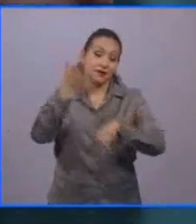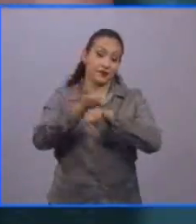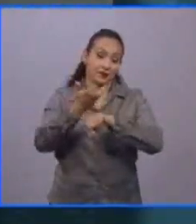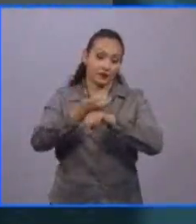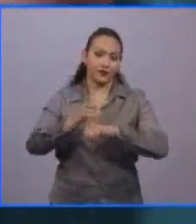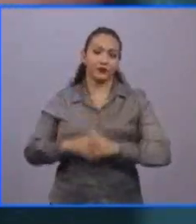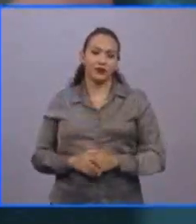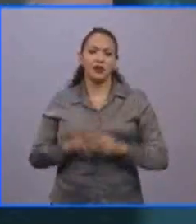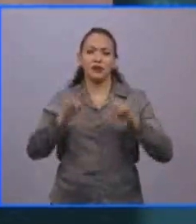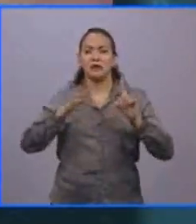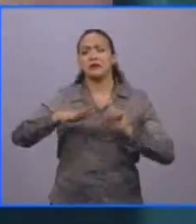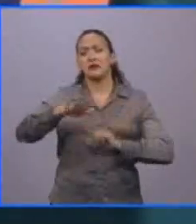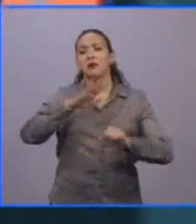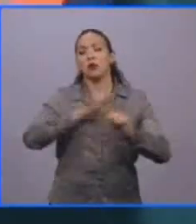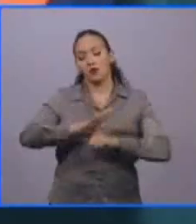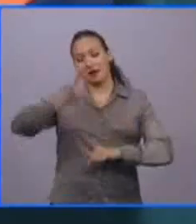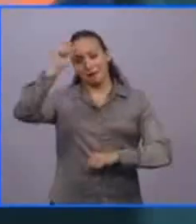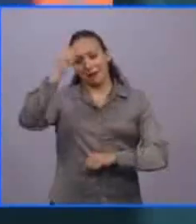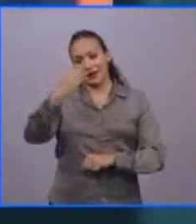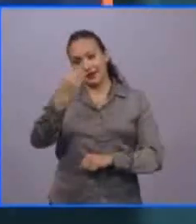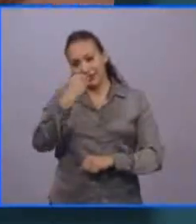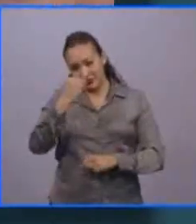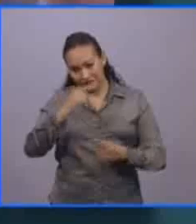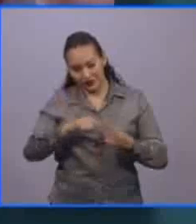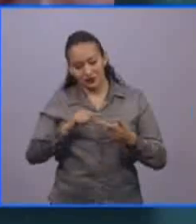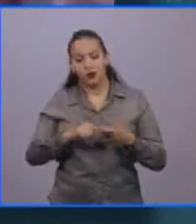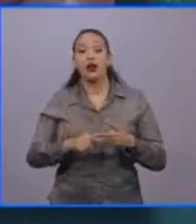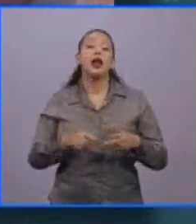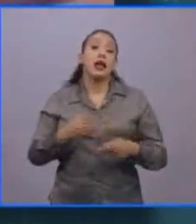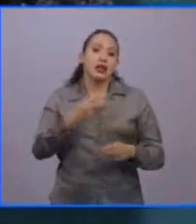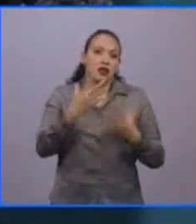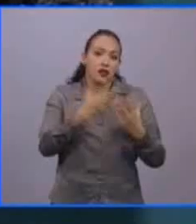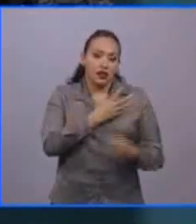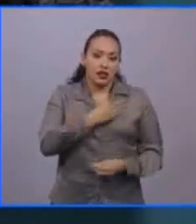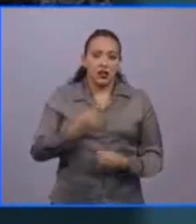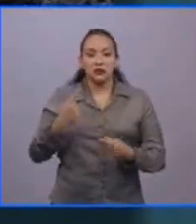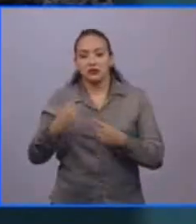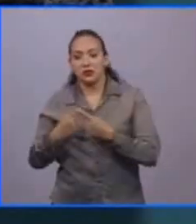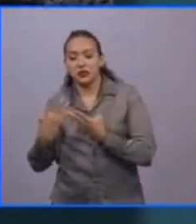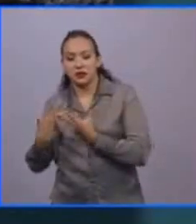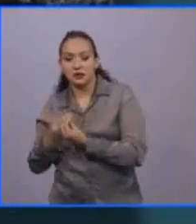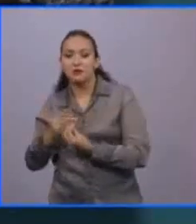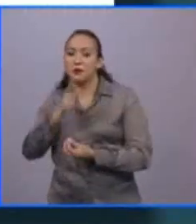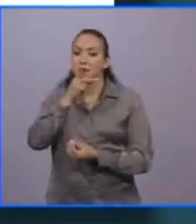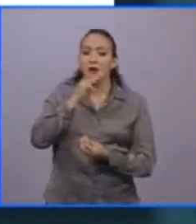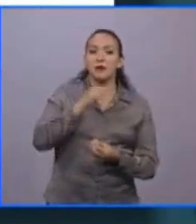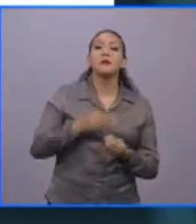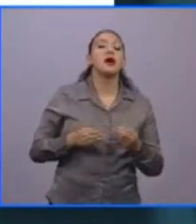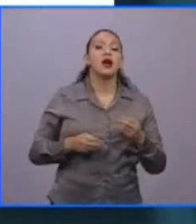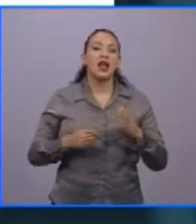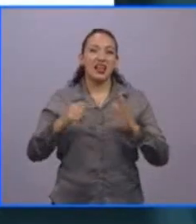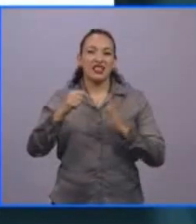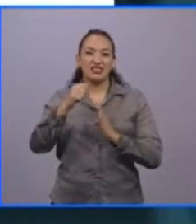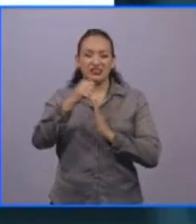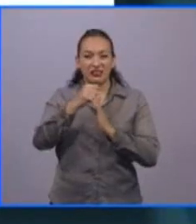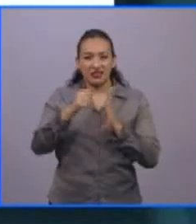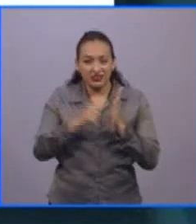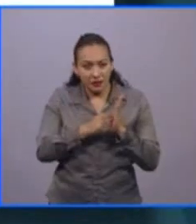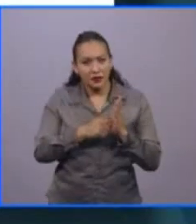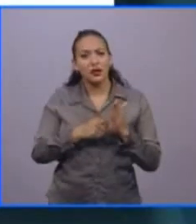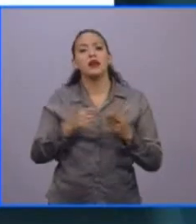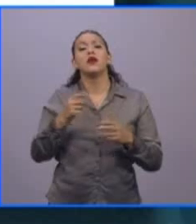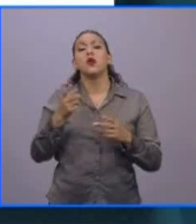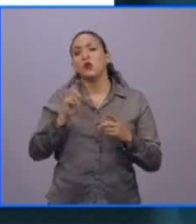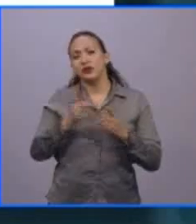Unidos en temas relacionados con pensión alimenticia, guardia y custodia, problemas con juicios testamentarios, reparto de bienes en